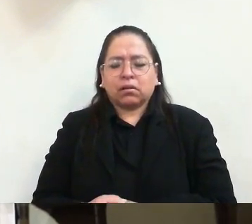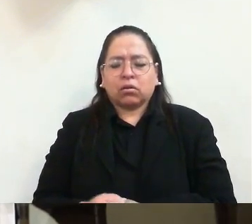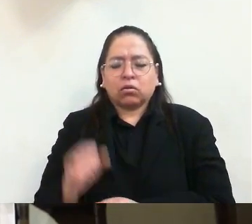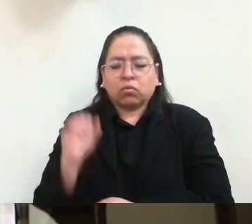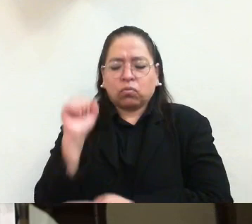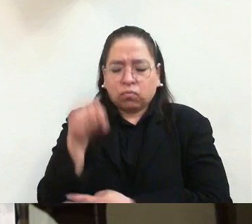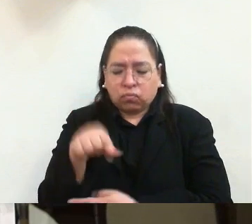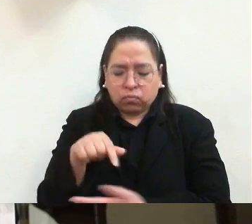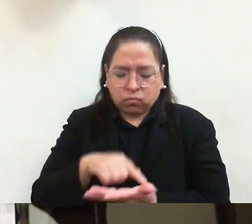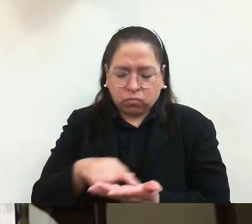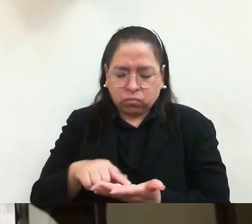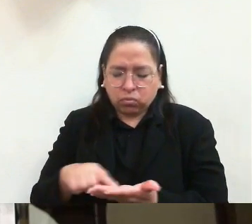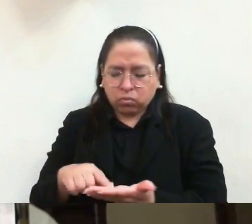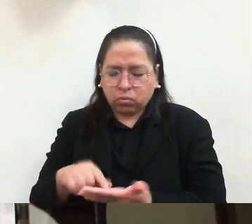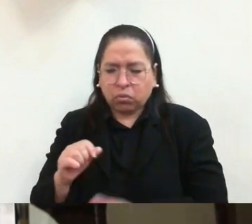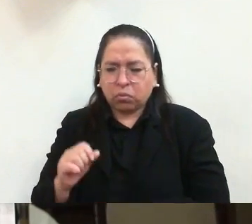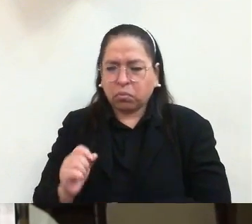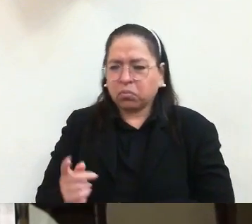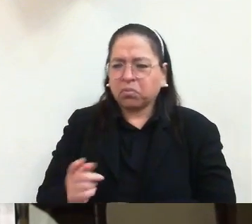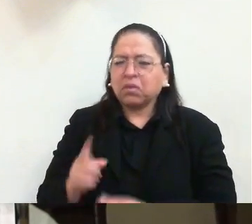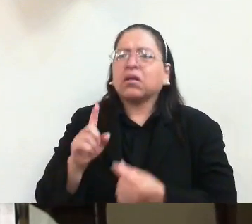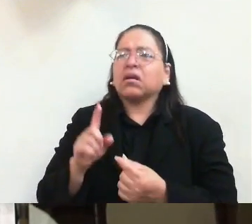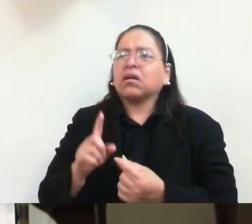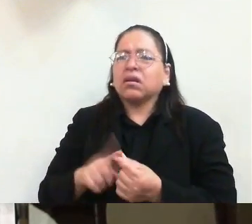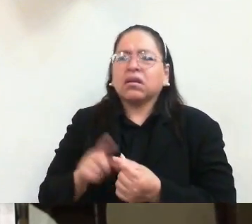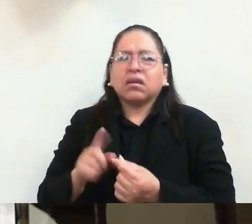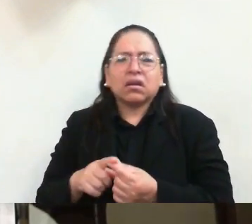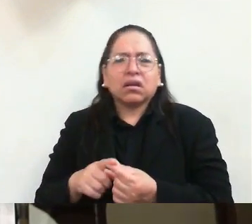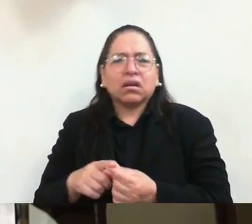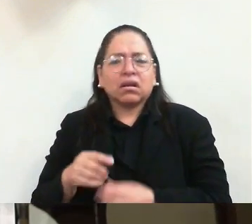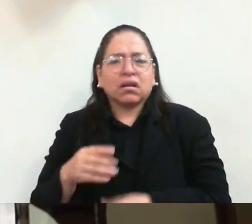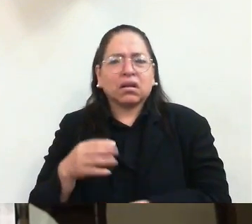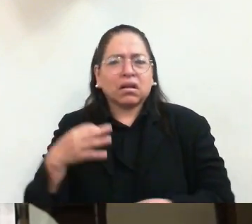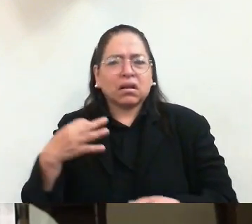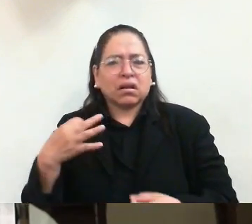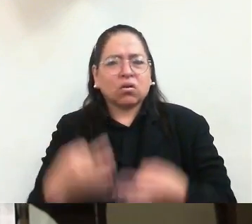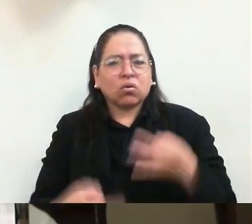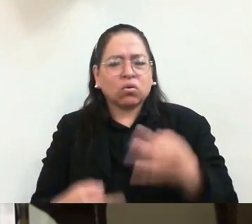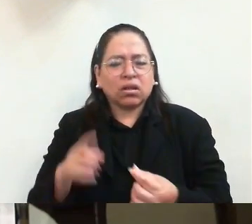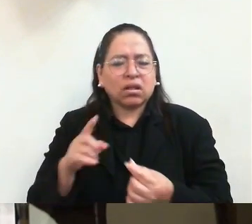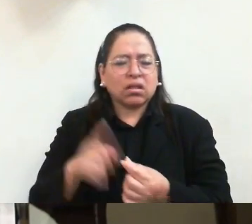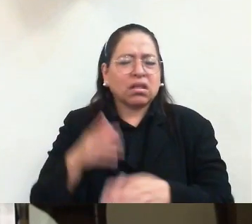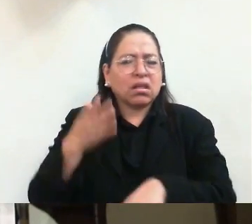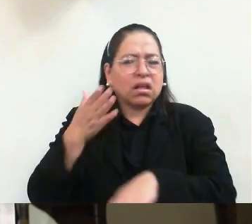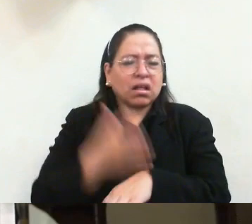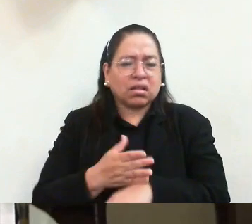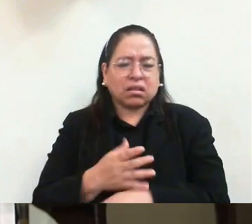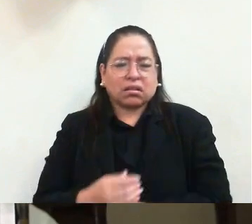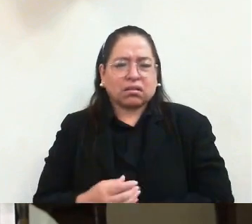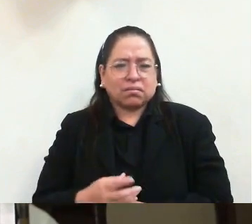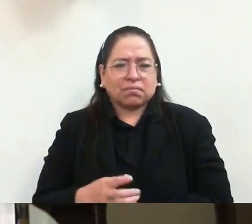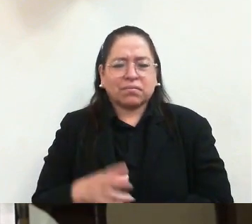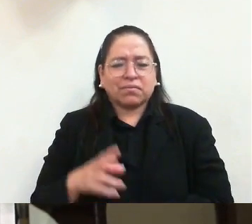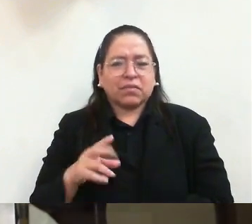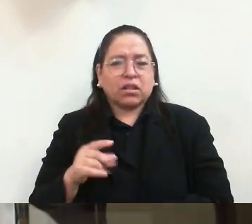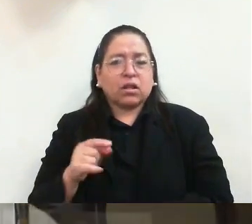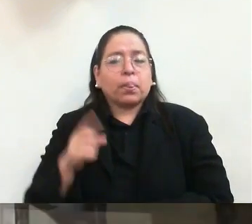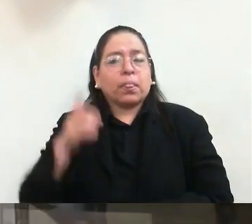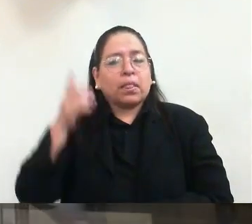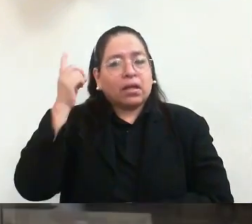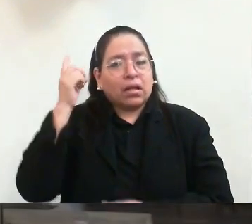quien tiene derecho a condenar solamente dios y